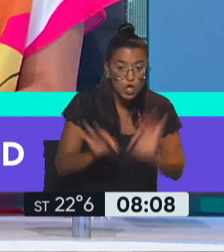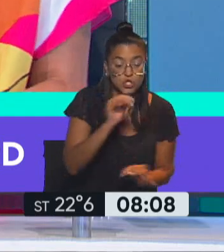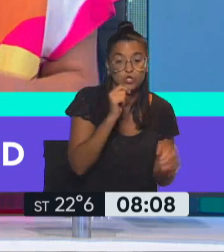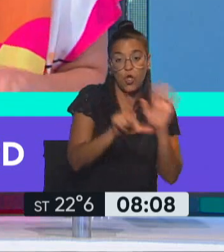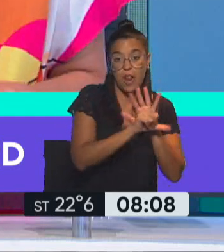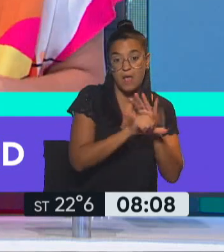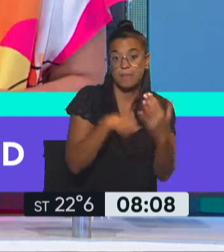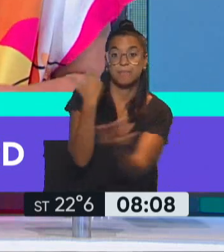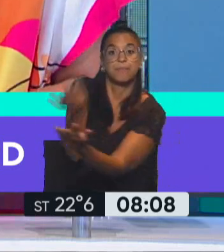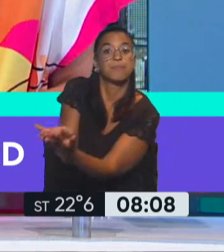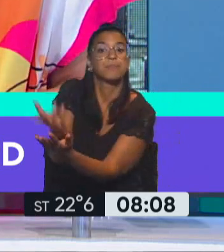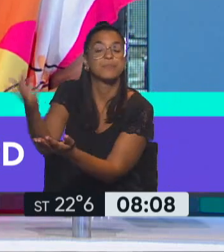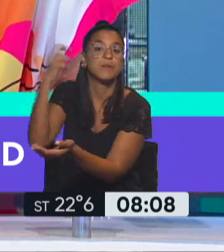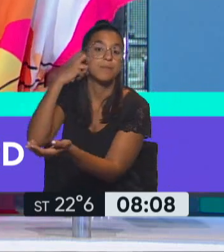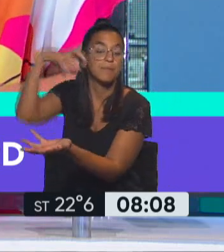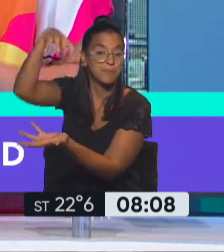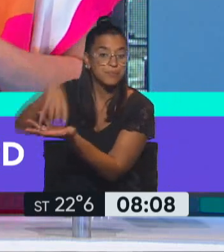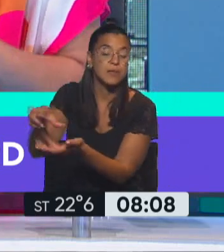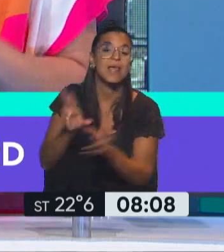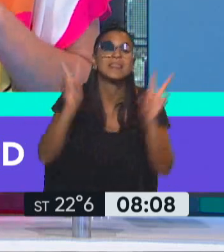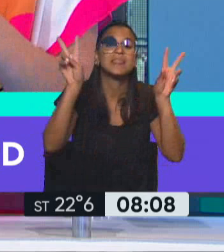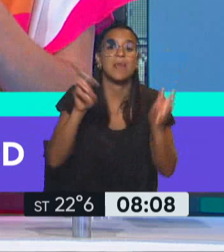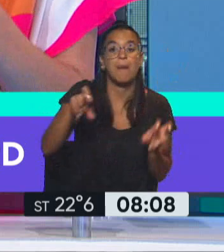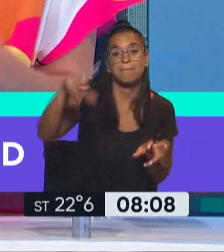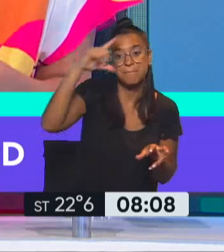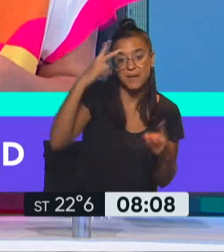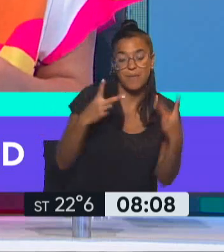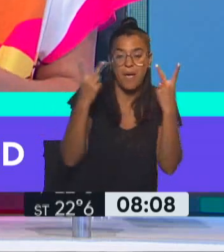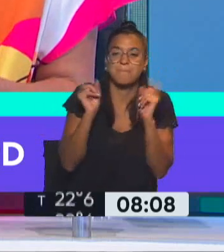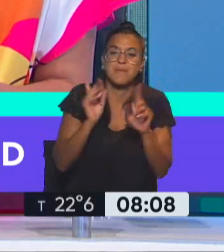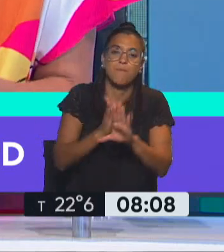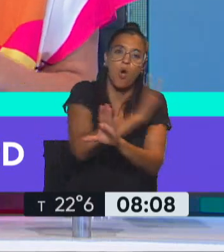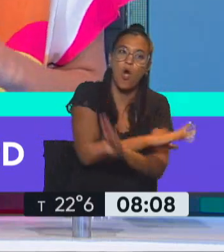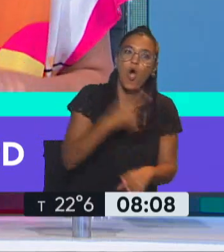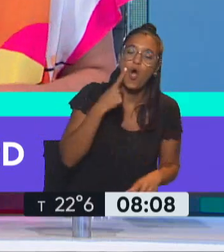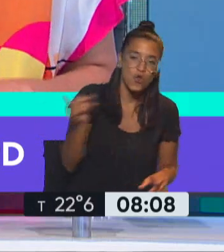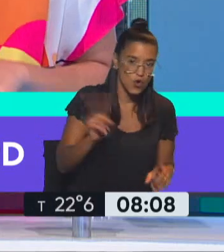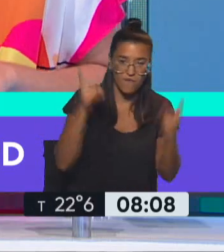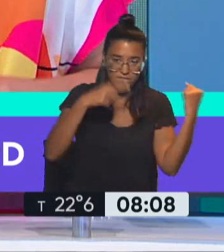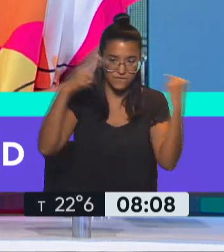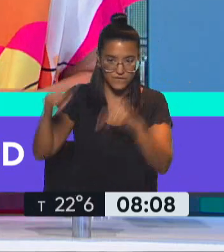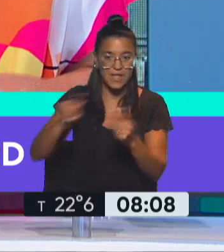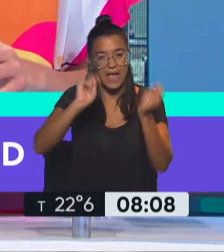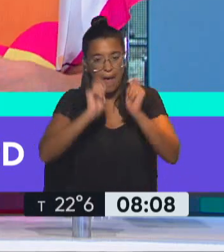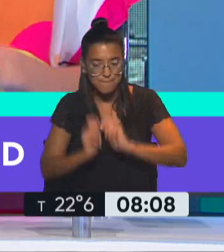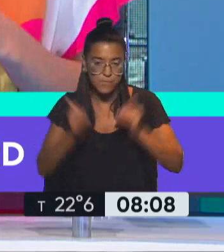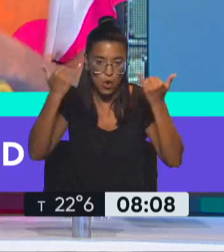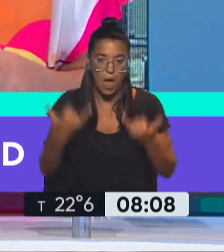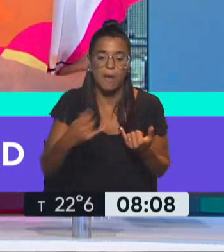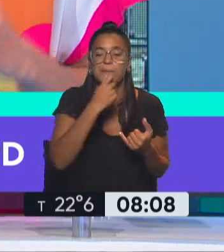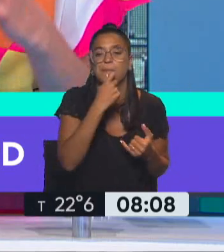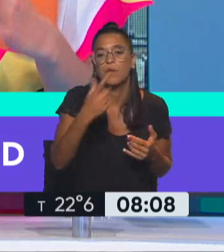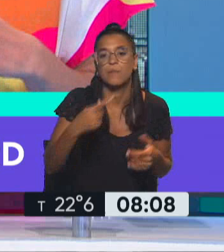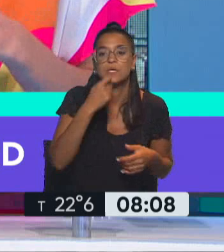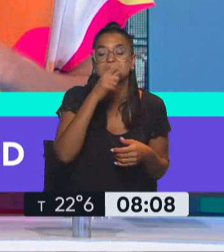congreso está el tema del pre viaje pero no el pre viaje tal como lo conocemos sino que vendría con cambios sería algo así como